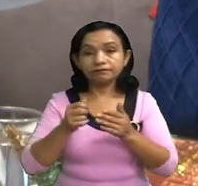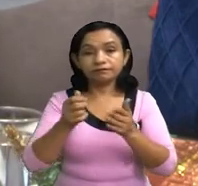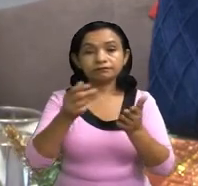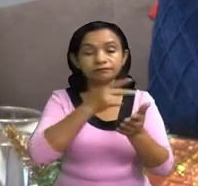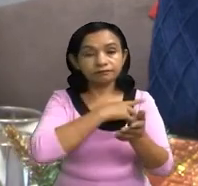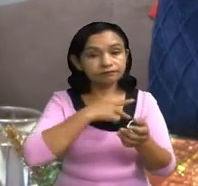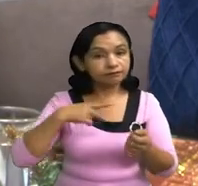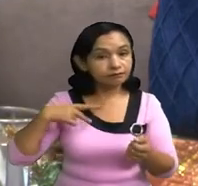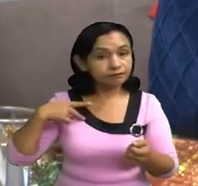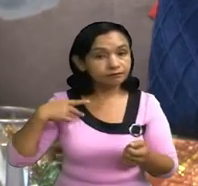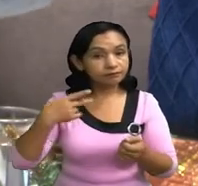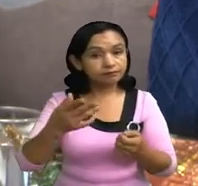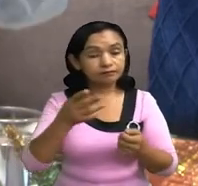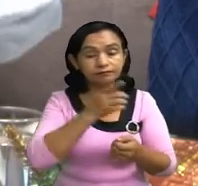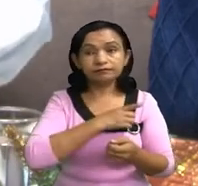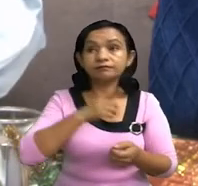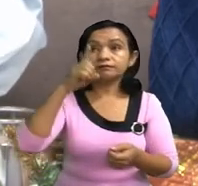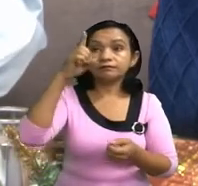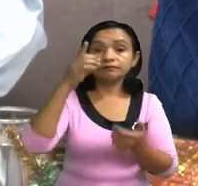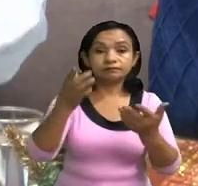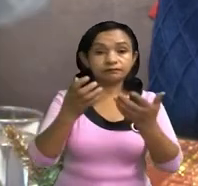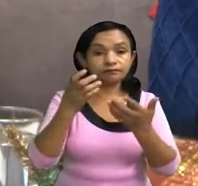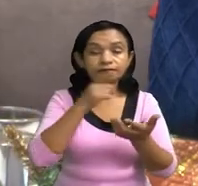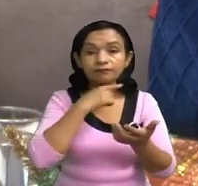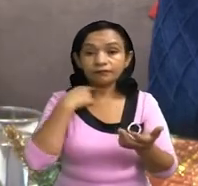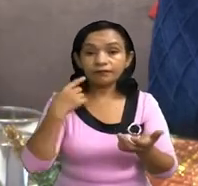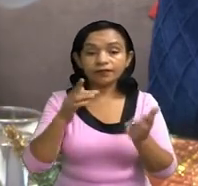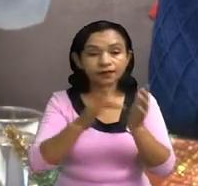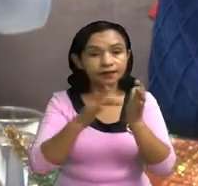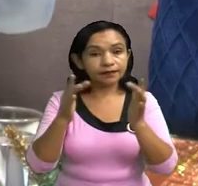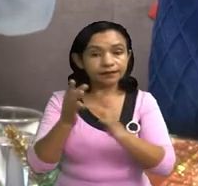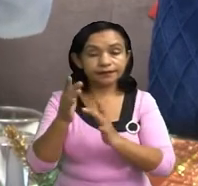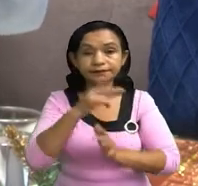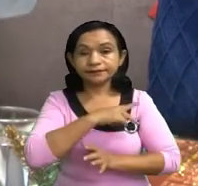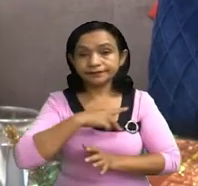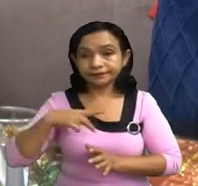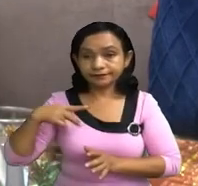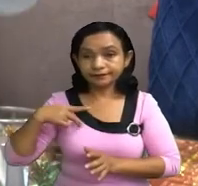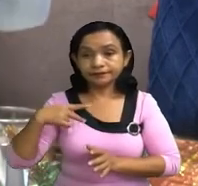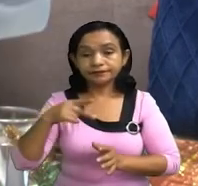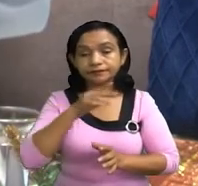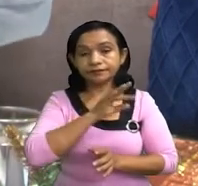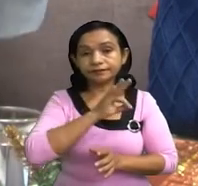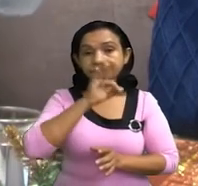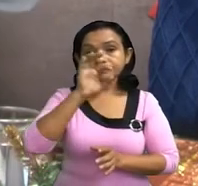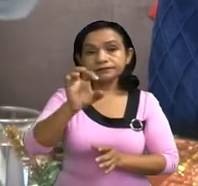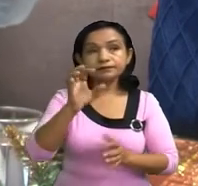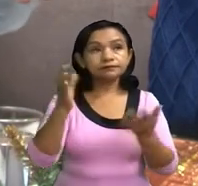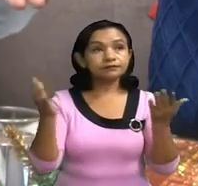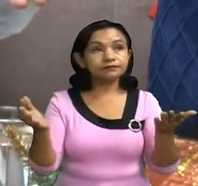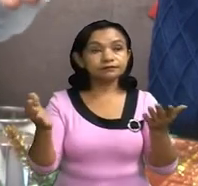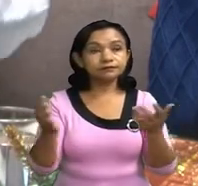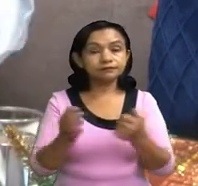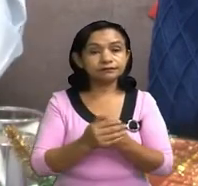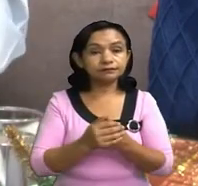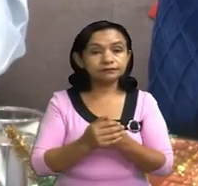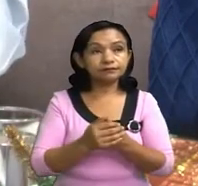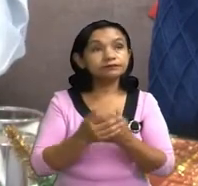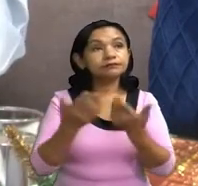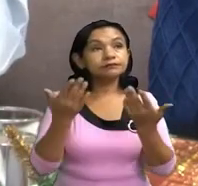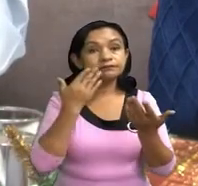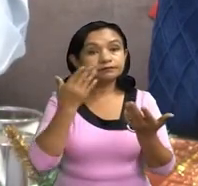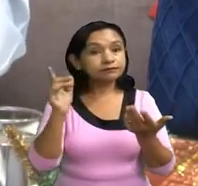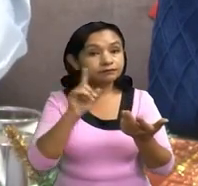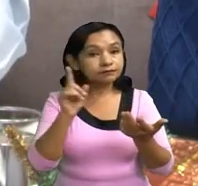pastores como Dios quiere que sean pastores, como Cristo fue pastor de la fe. Entonces no desaprovechen esta